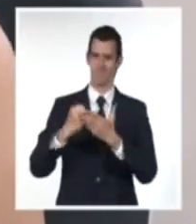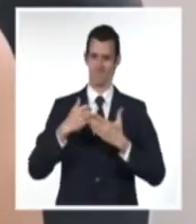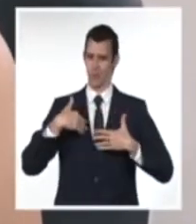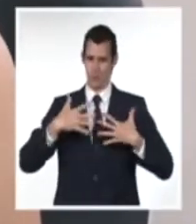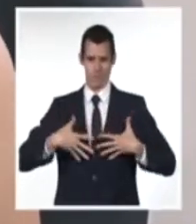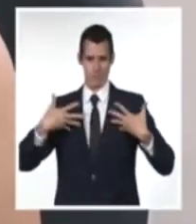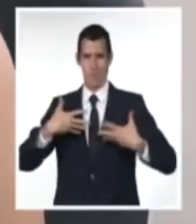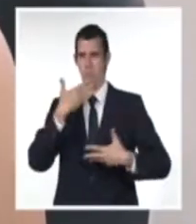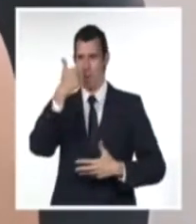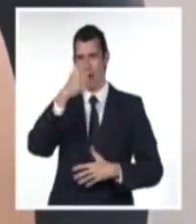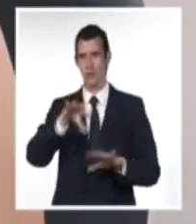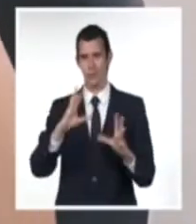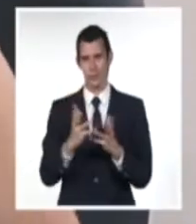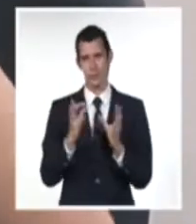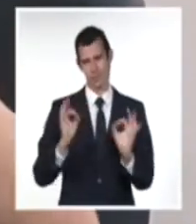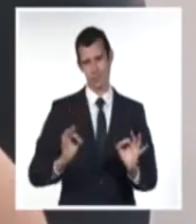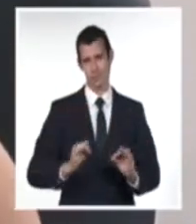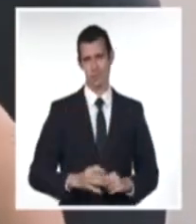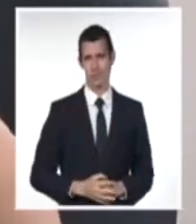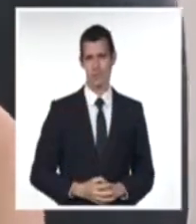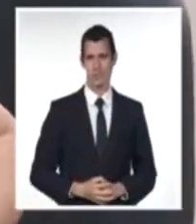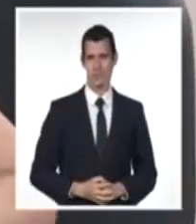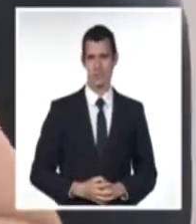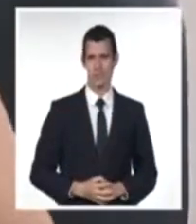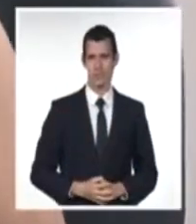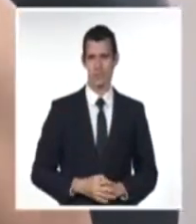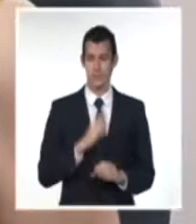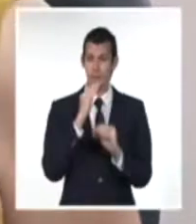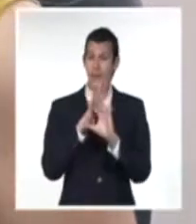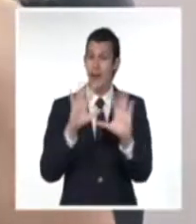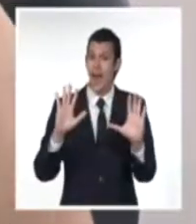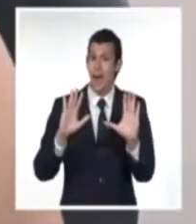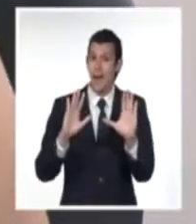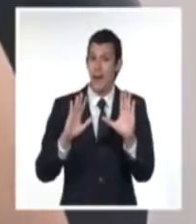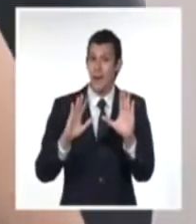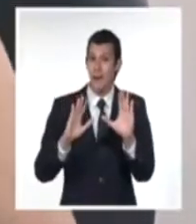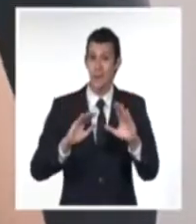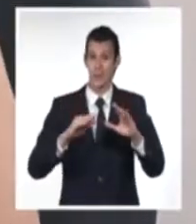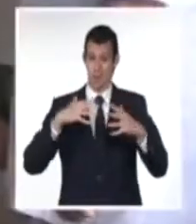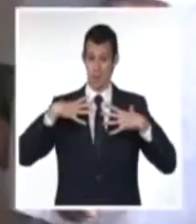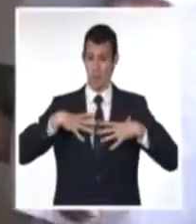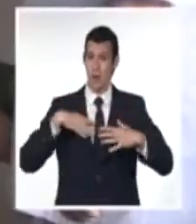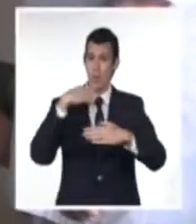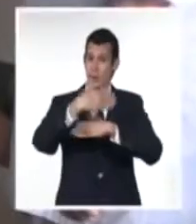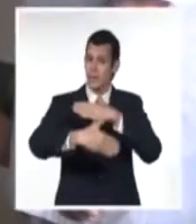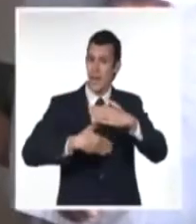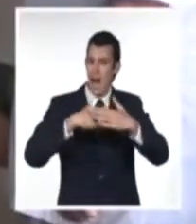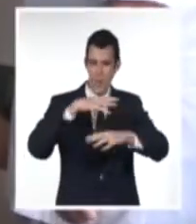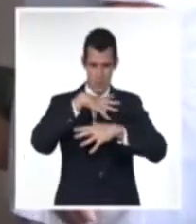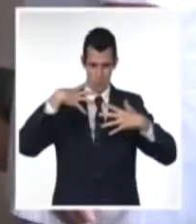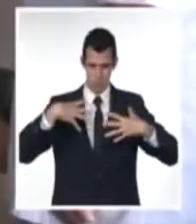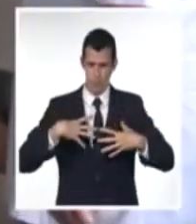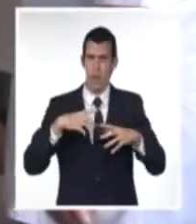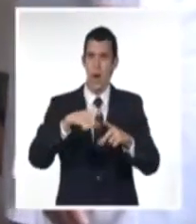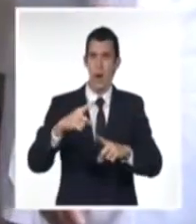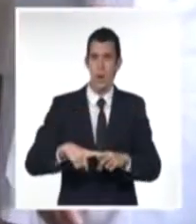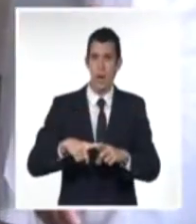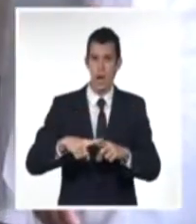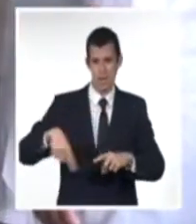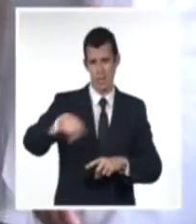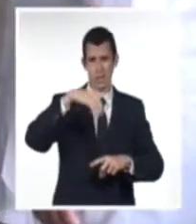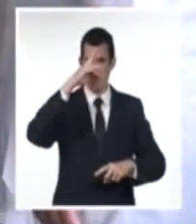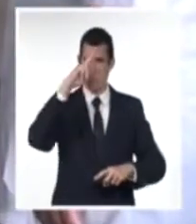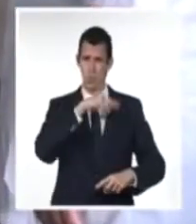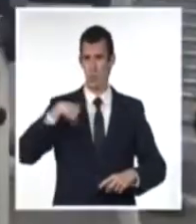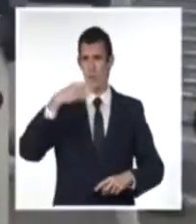Porque pienso que en la cuestión de terapia, para mí personalmente, son los mejores. Una brigada de 46 cooperantes